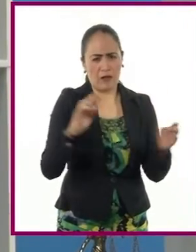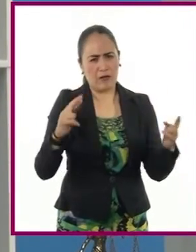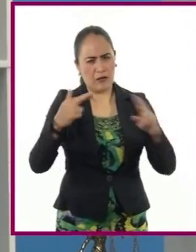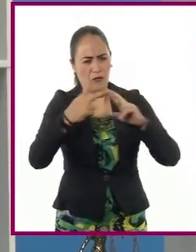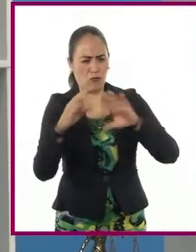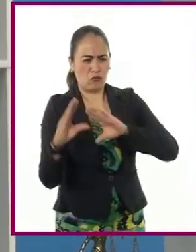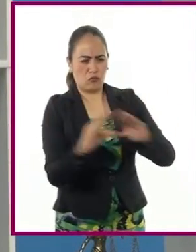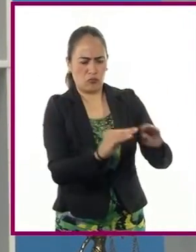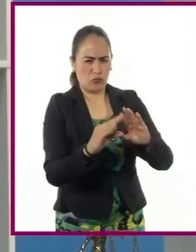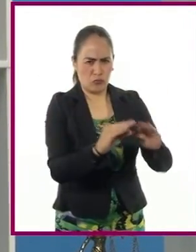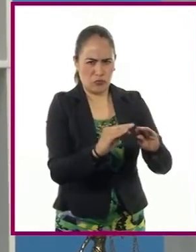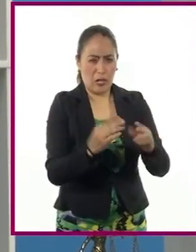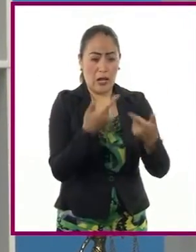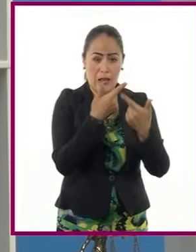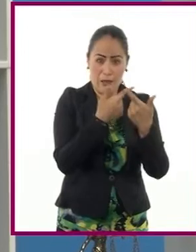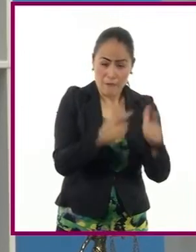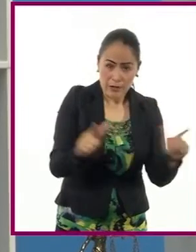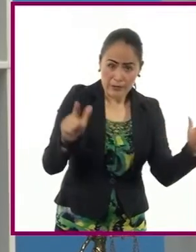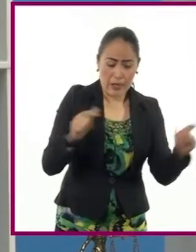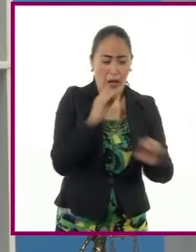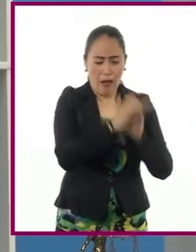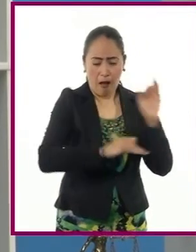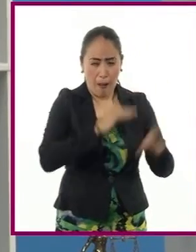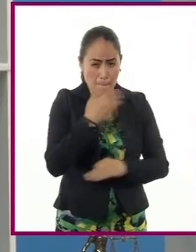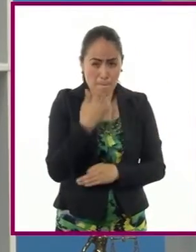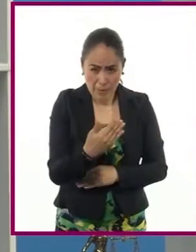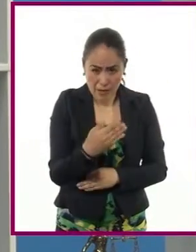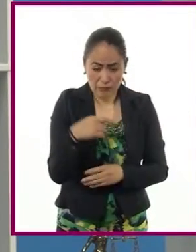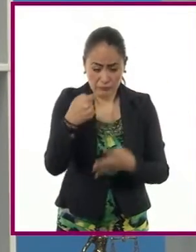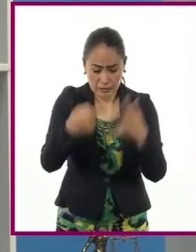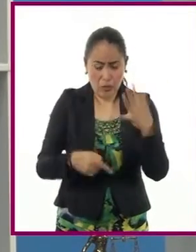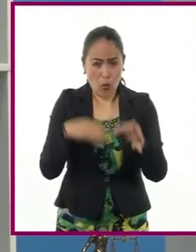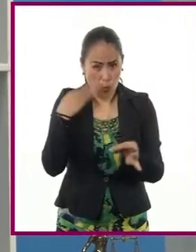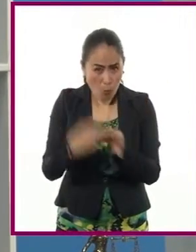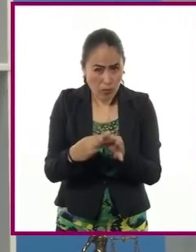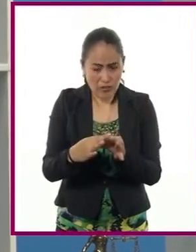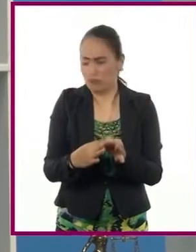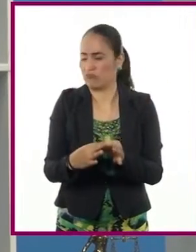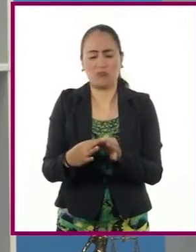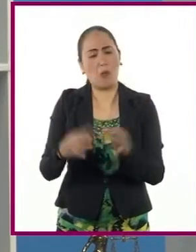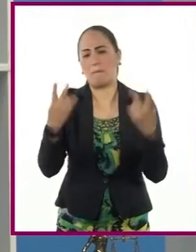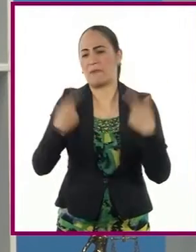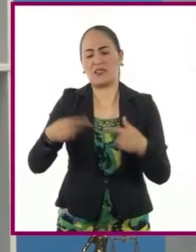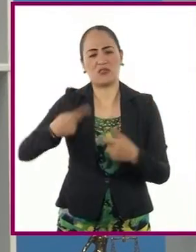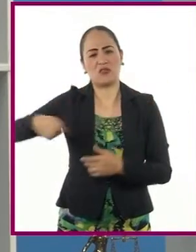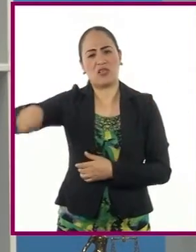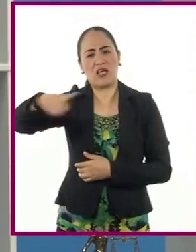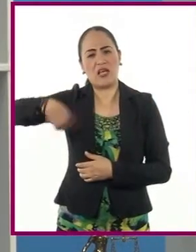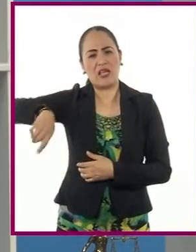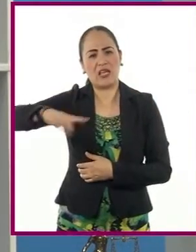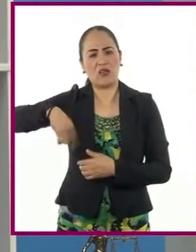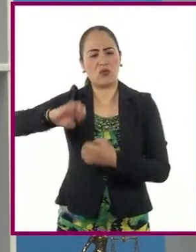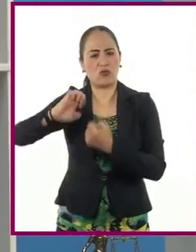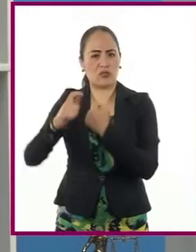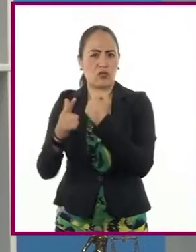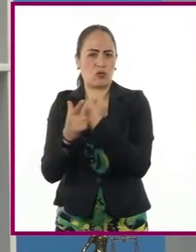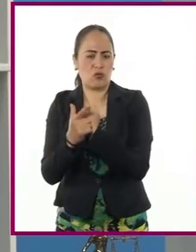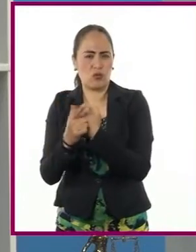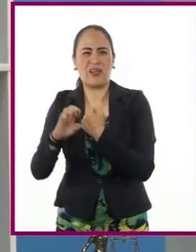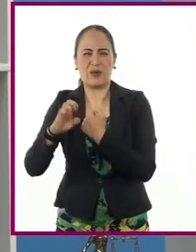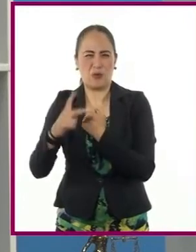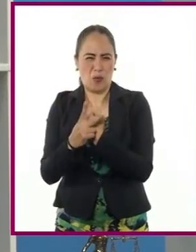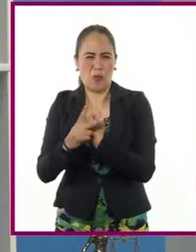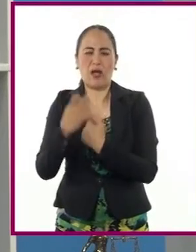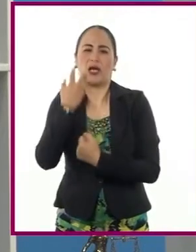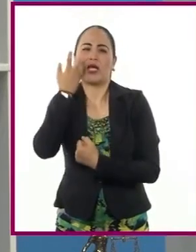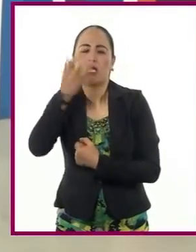libertad y el buen trato nunca se llevaron a cabo, ya que los europeos tenían como principal interés la acumulación de